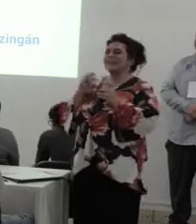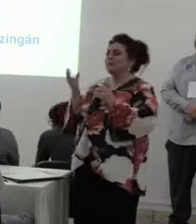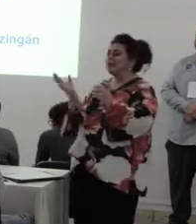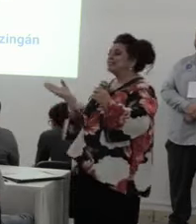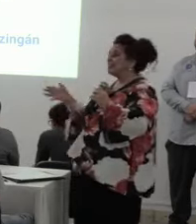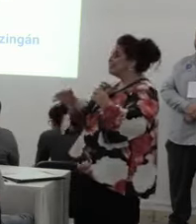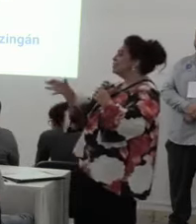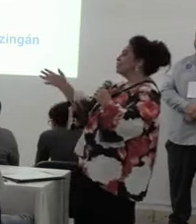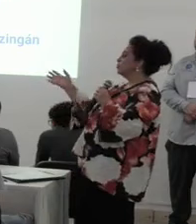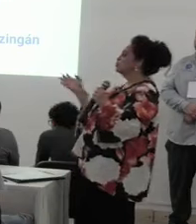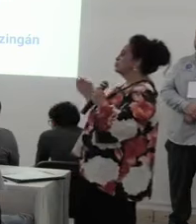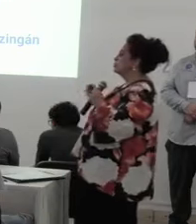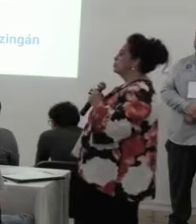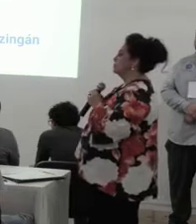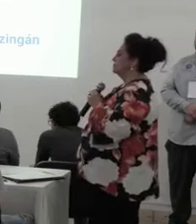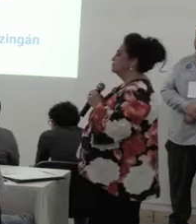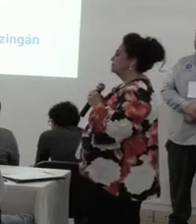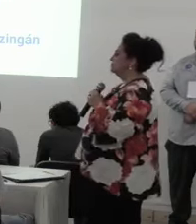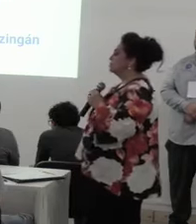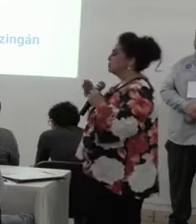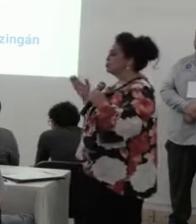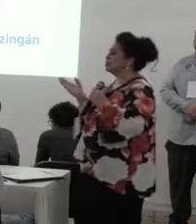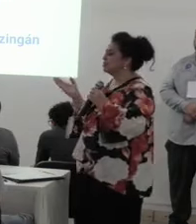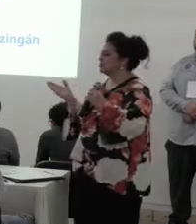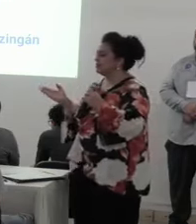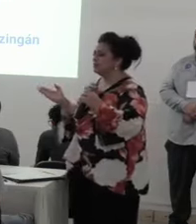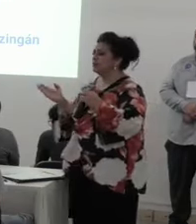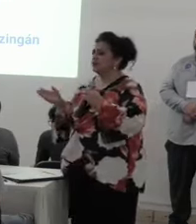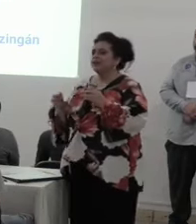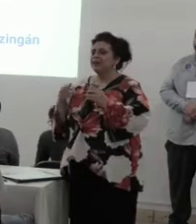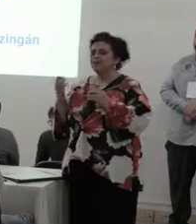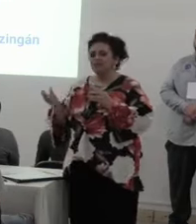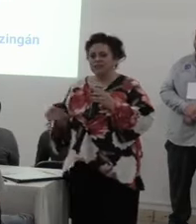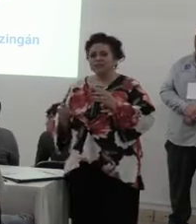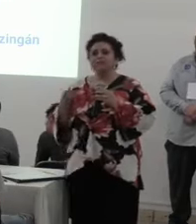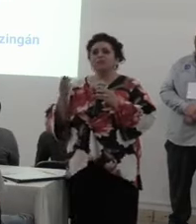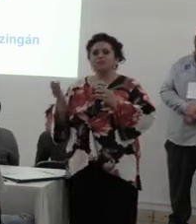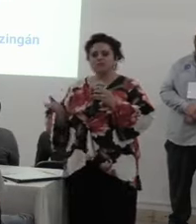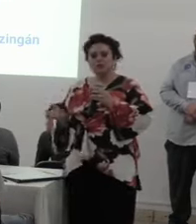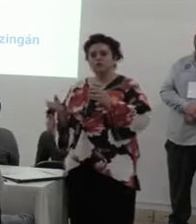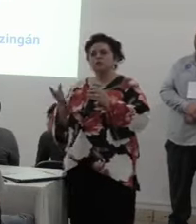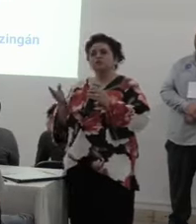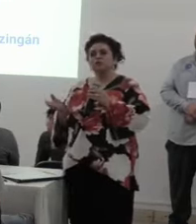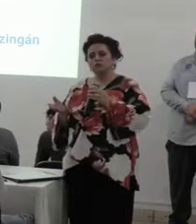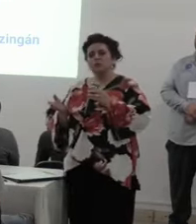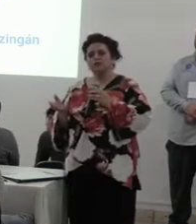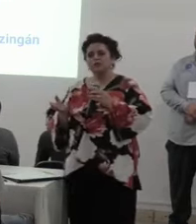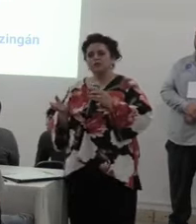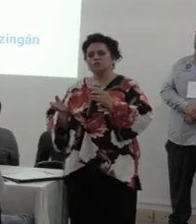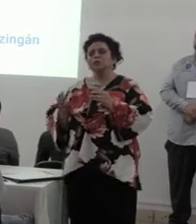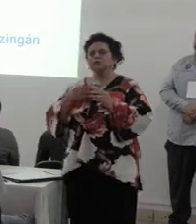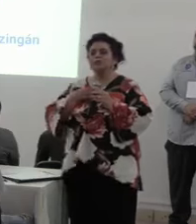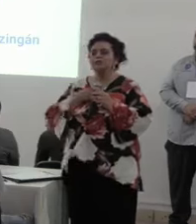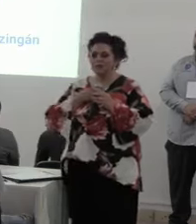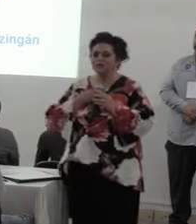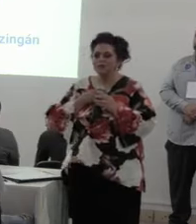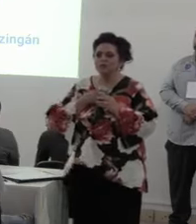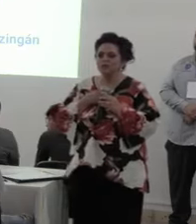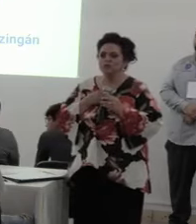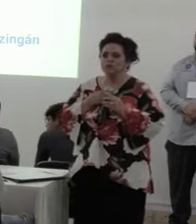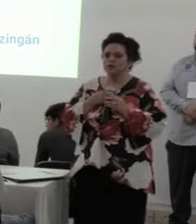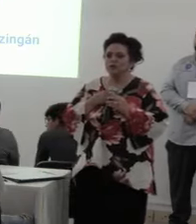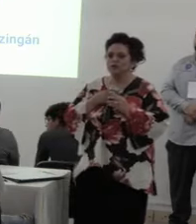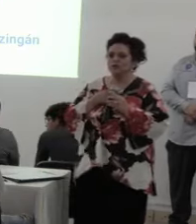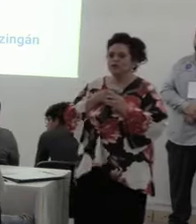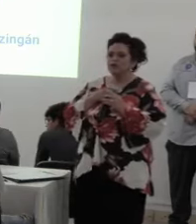que representan a todos los demás. De hecho, ustedes saben, la fuente de los recursos de los gobiernos son los impuestos